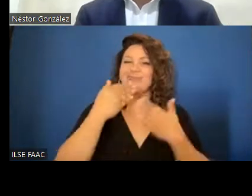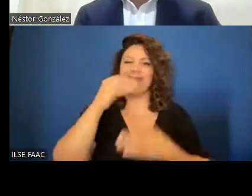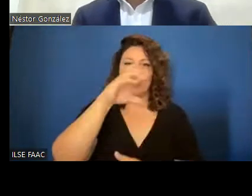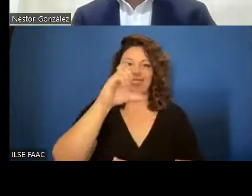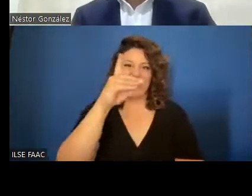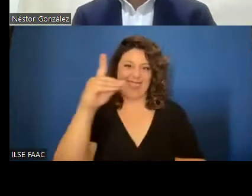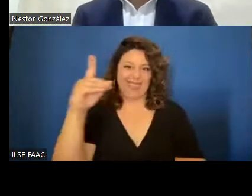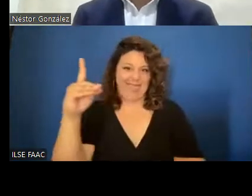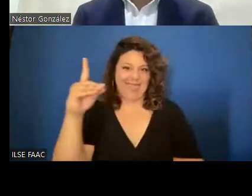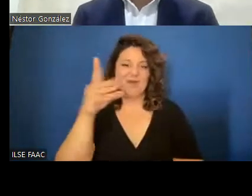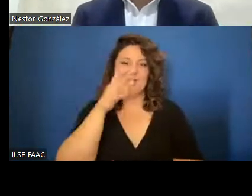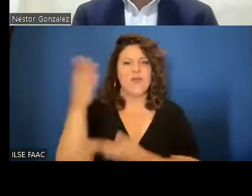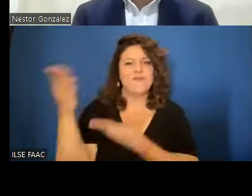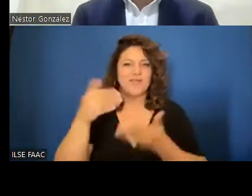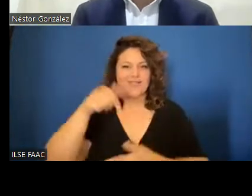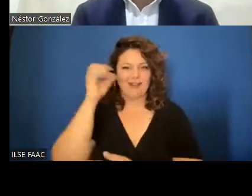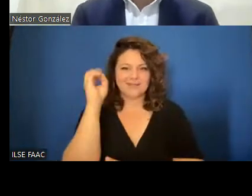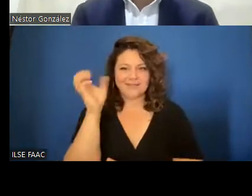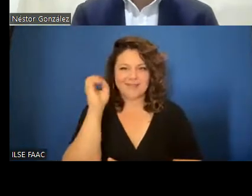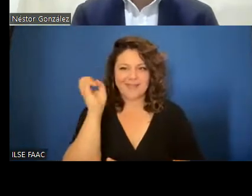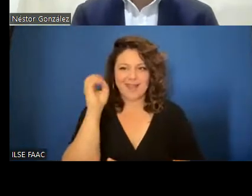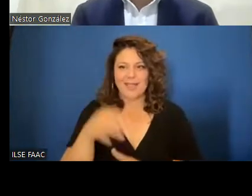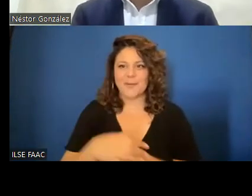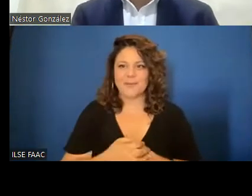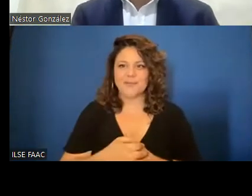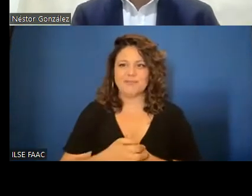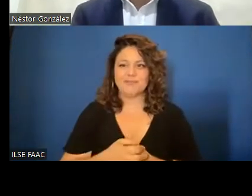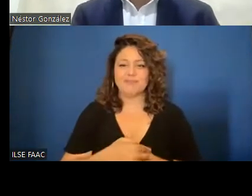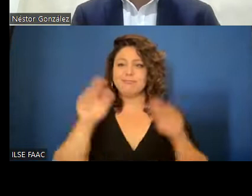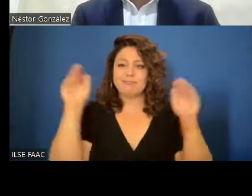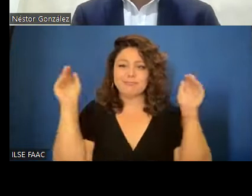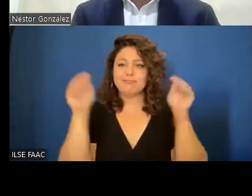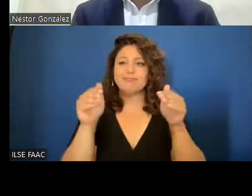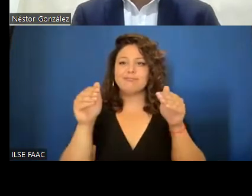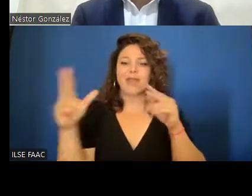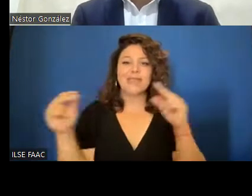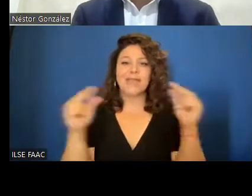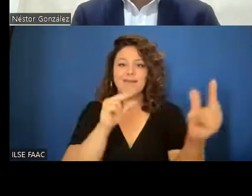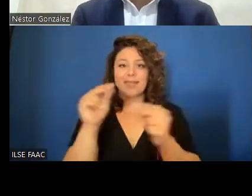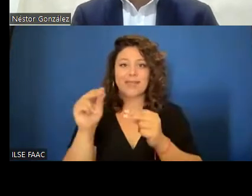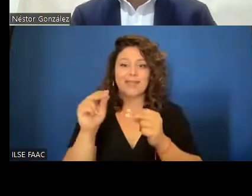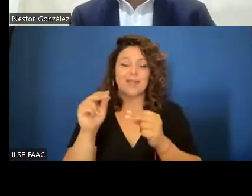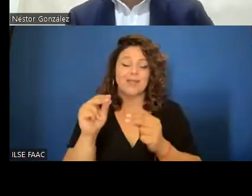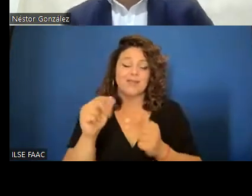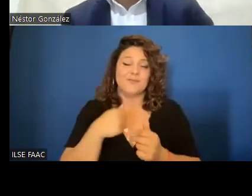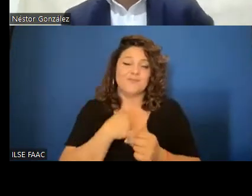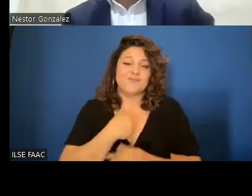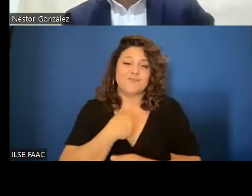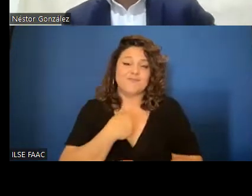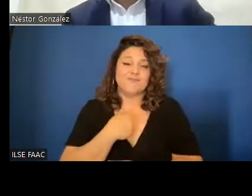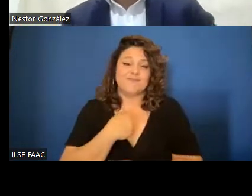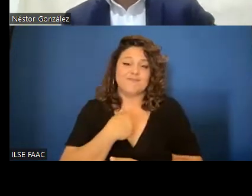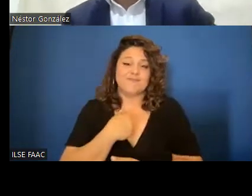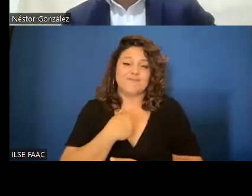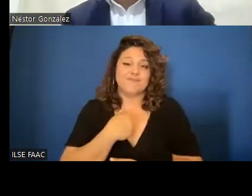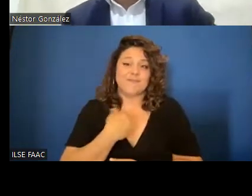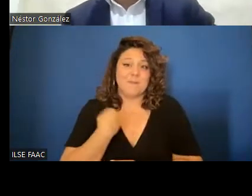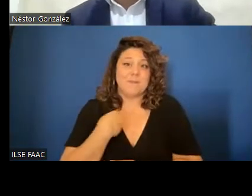a los servicios tanto educativos, sociales, y tiene también pues, alguna afectación en el